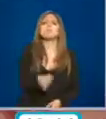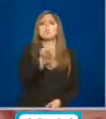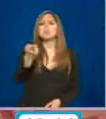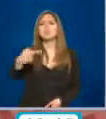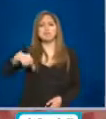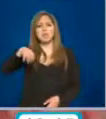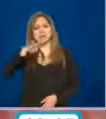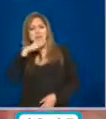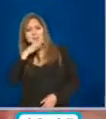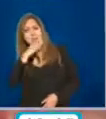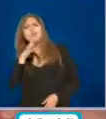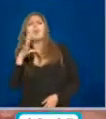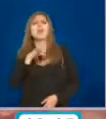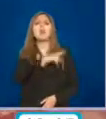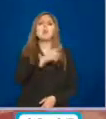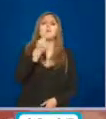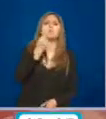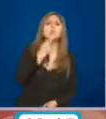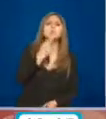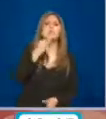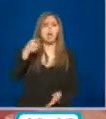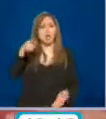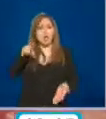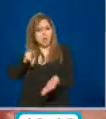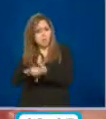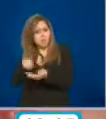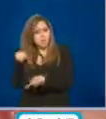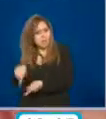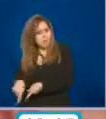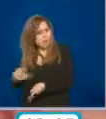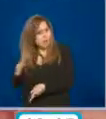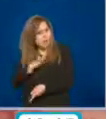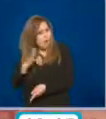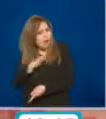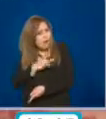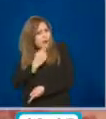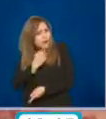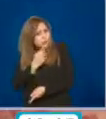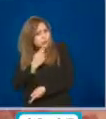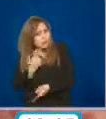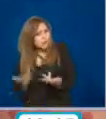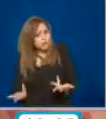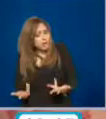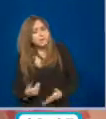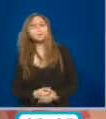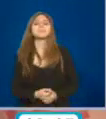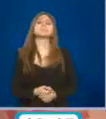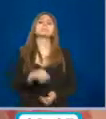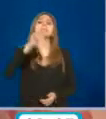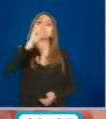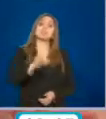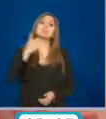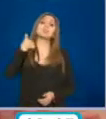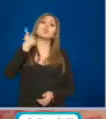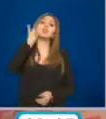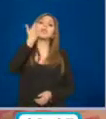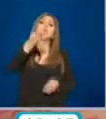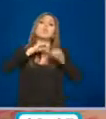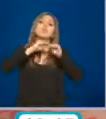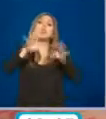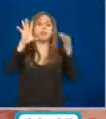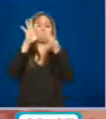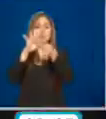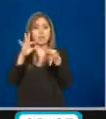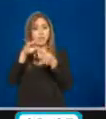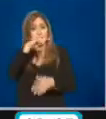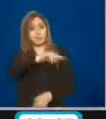tiene Sí. azúcar. Sí, que te iba a pedir. ¿Lo quieres? Por favor, pásanos el elote A y de ver. una vez aclaramos una cosa bien importante. Sí. El